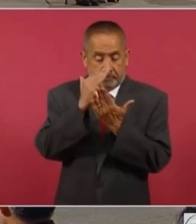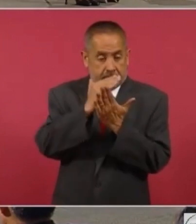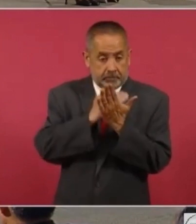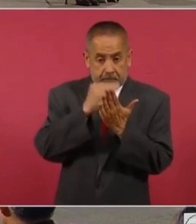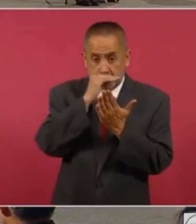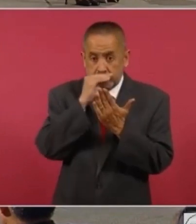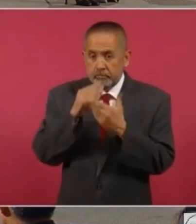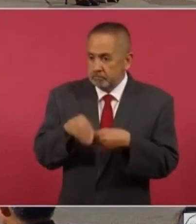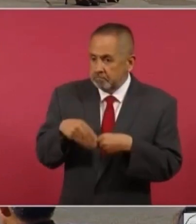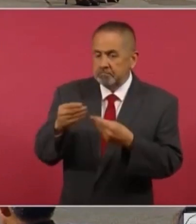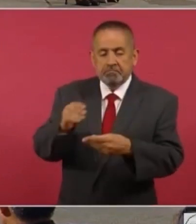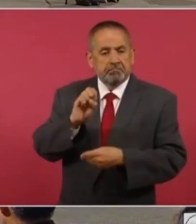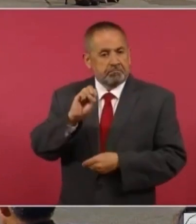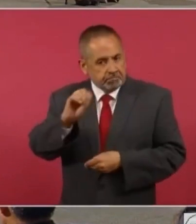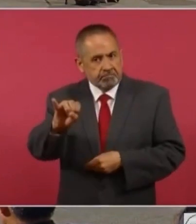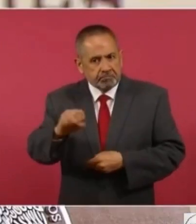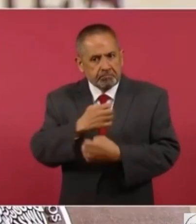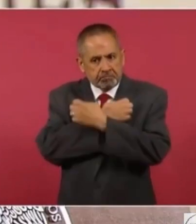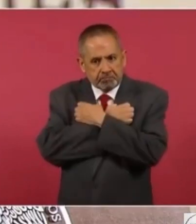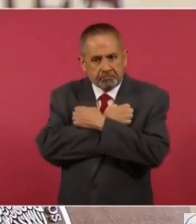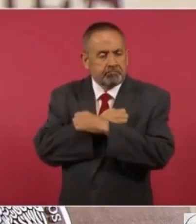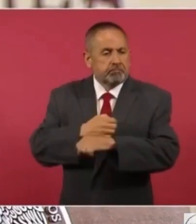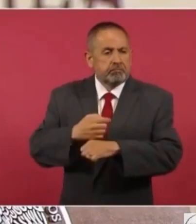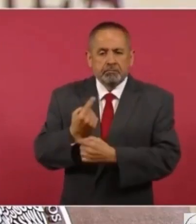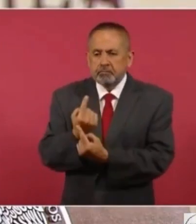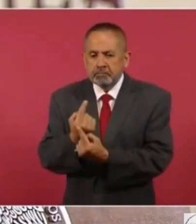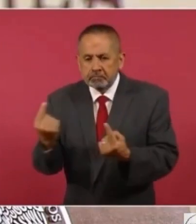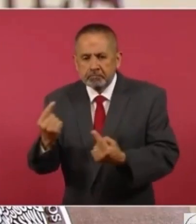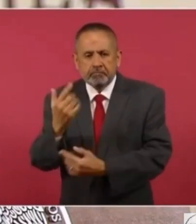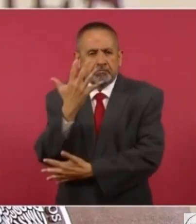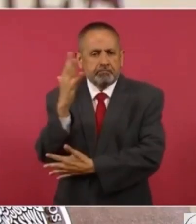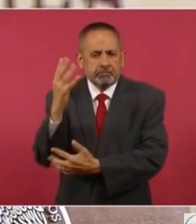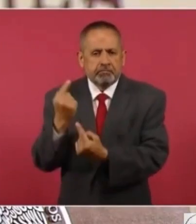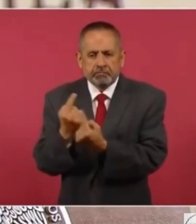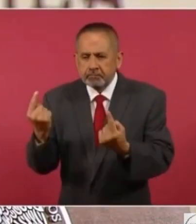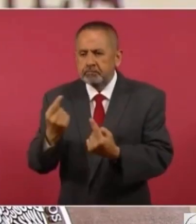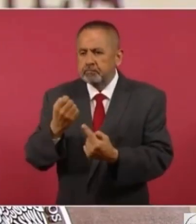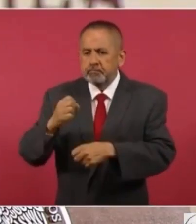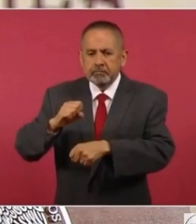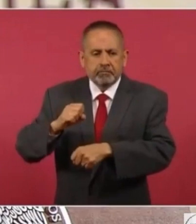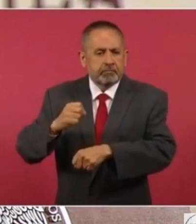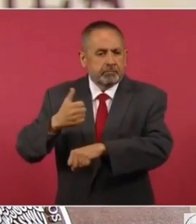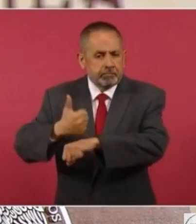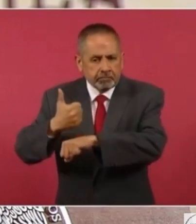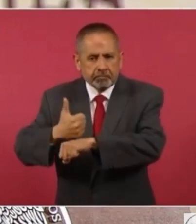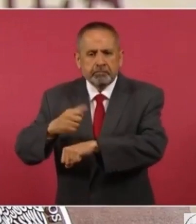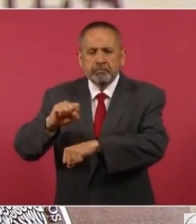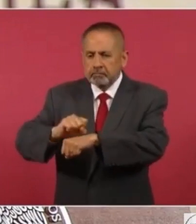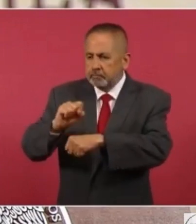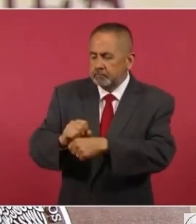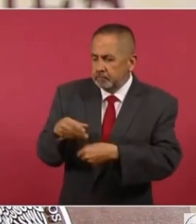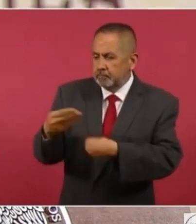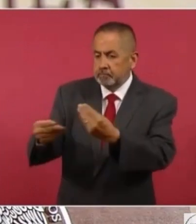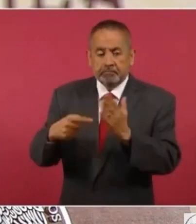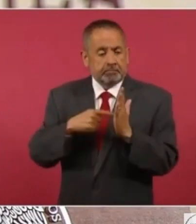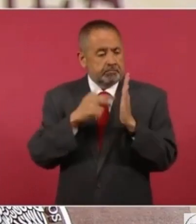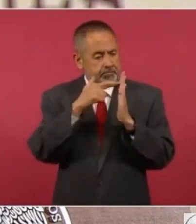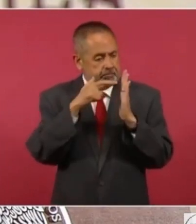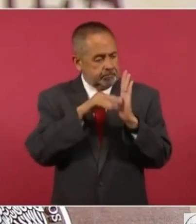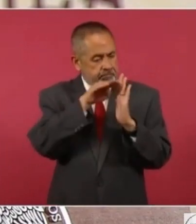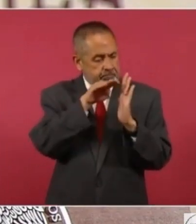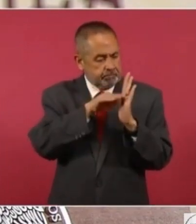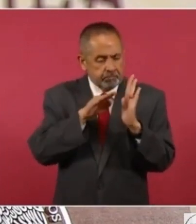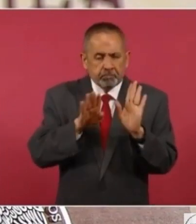la educación preescolar, primaria y secundaria, y fijar los lineamientos generales para el uso de material